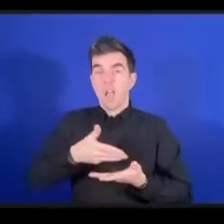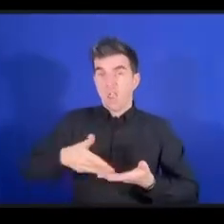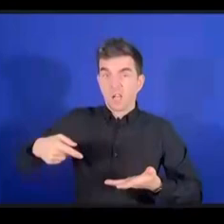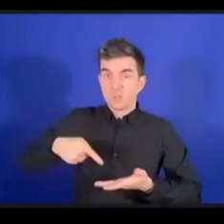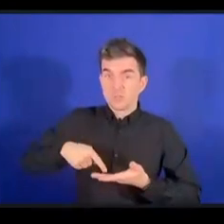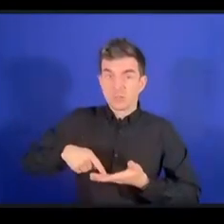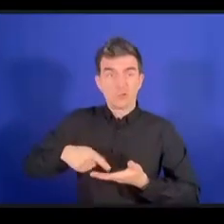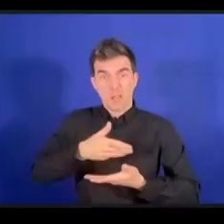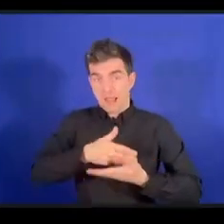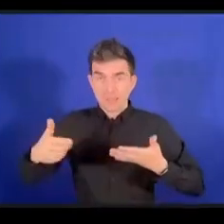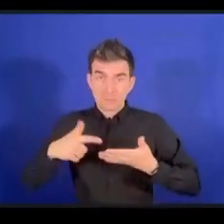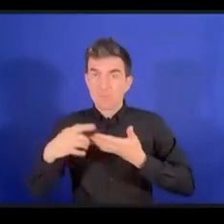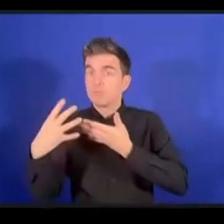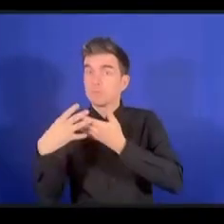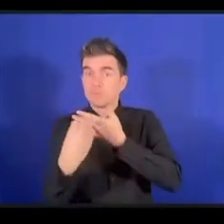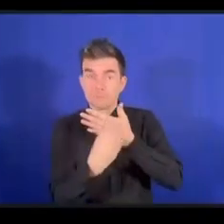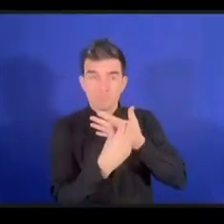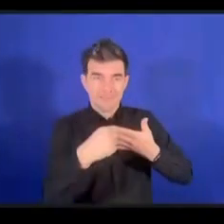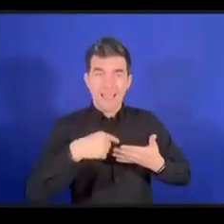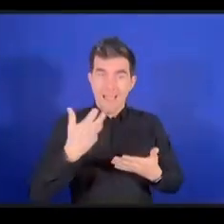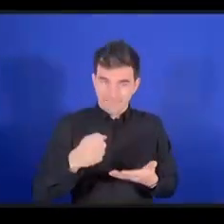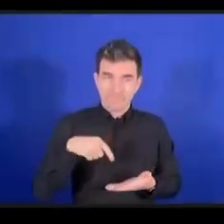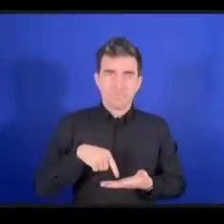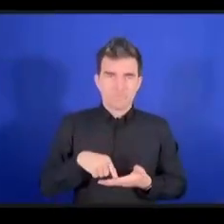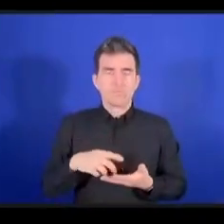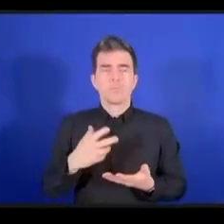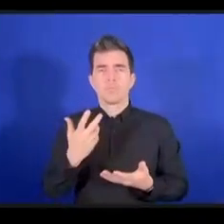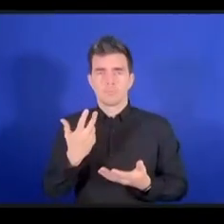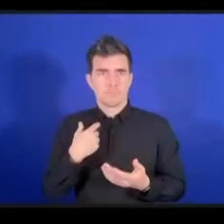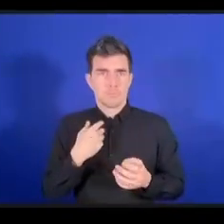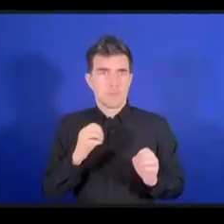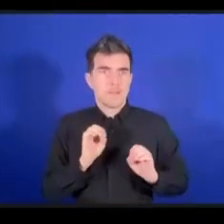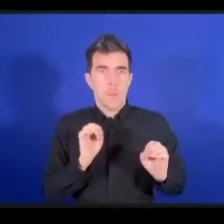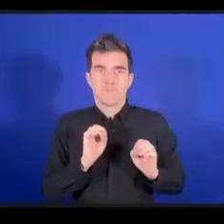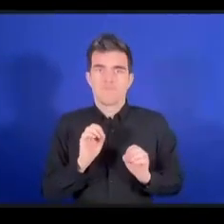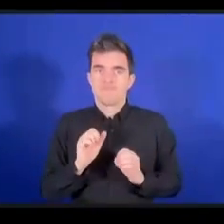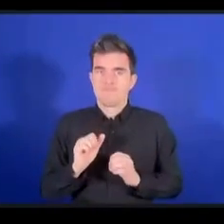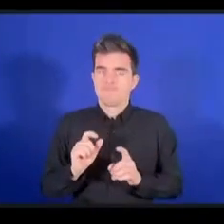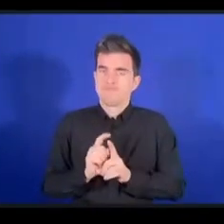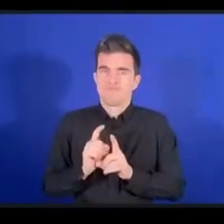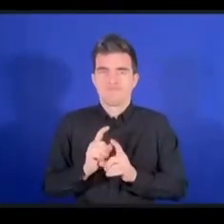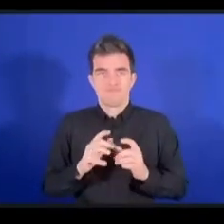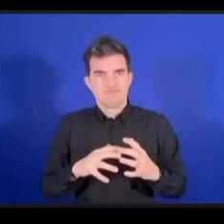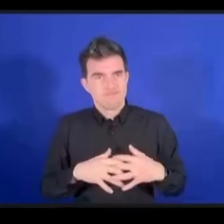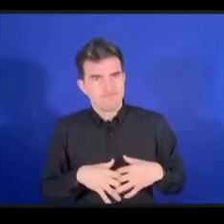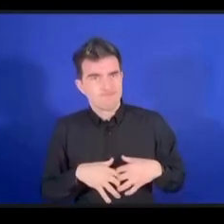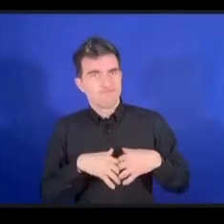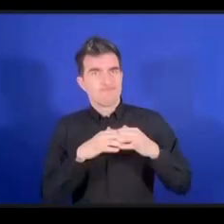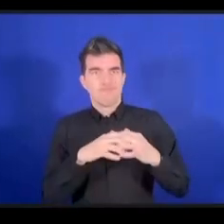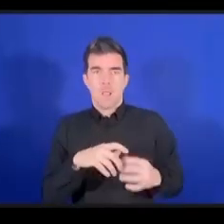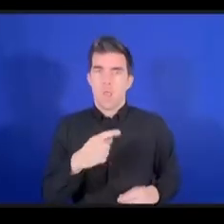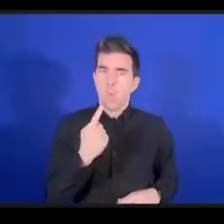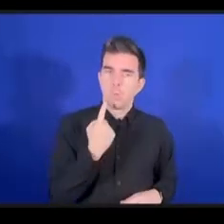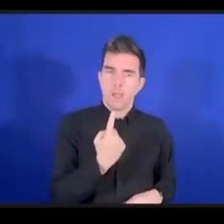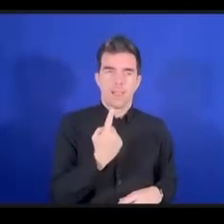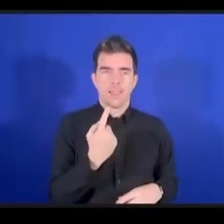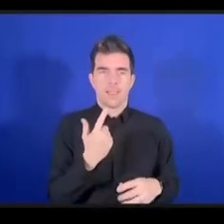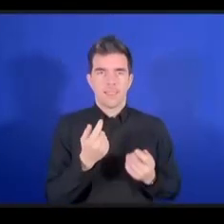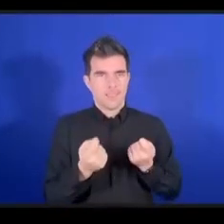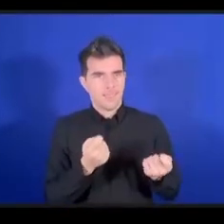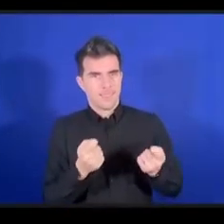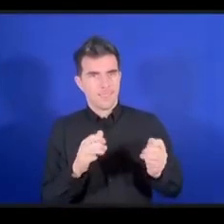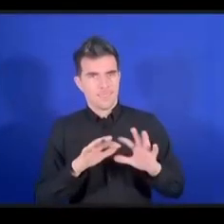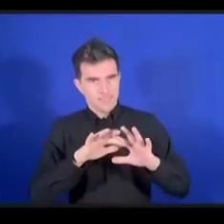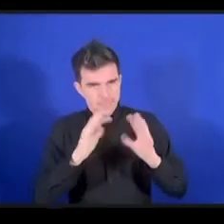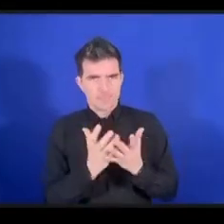que no no podemos tener un gobierno único global de internet ni